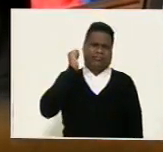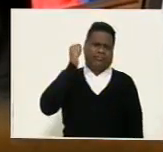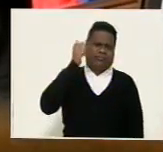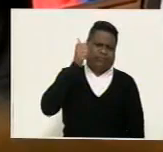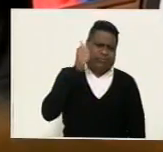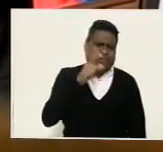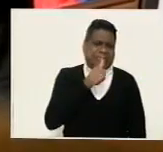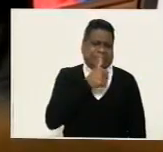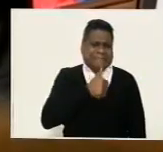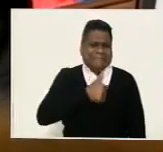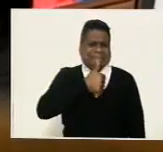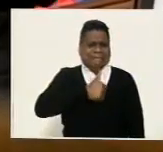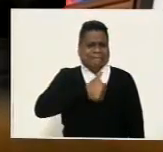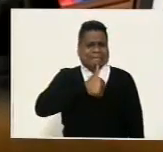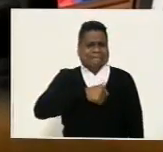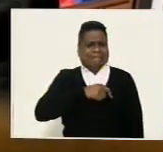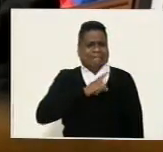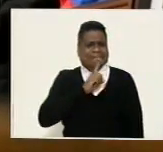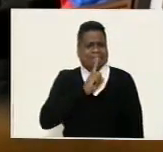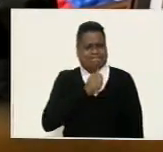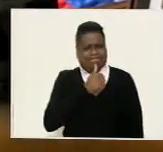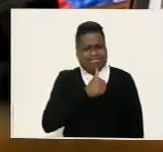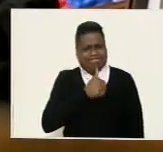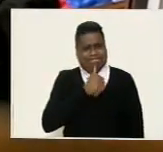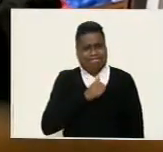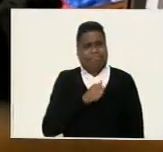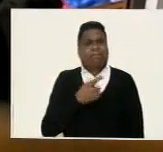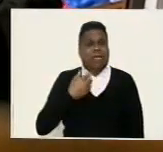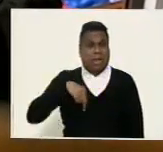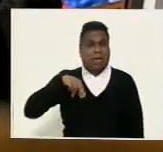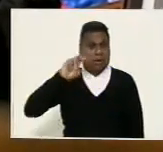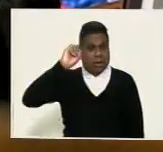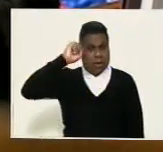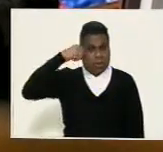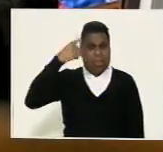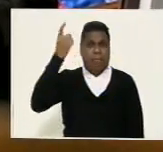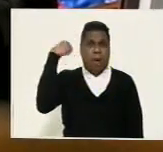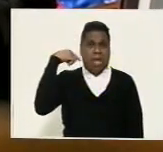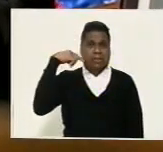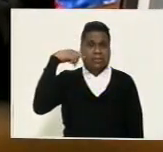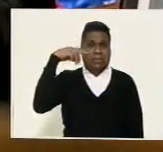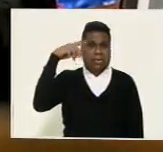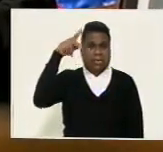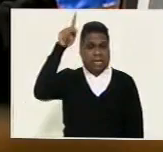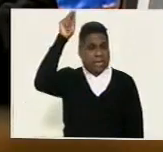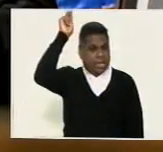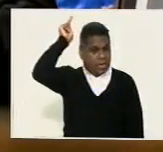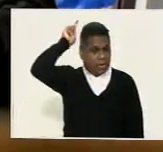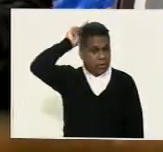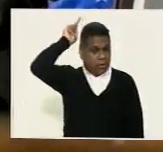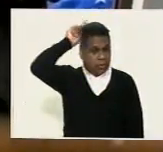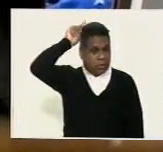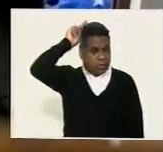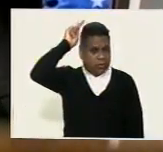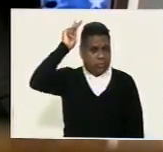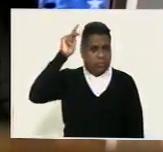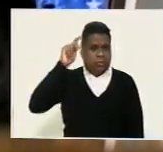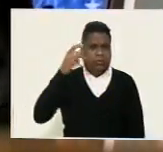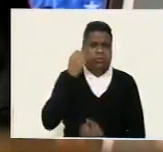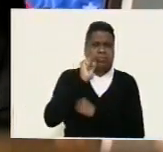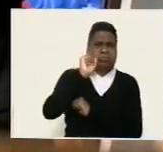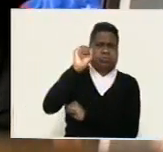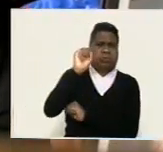Recordemos a Guacaipuro y su resistencia contra el imperio español. Recordemos